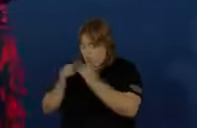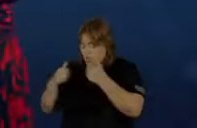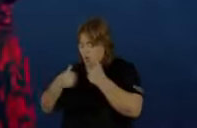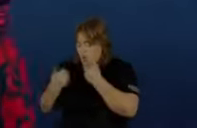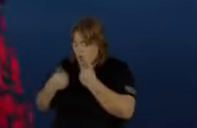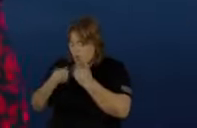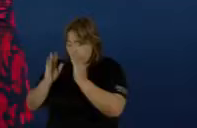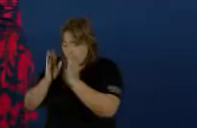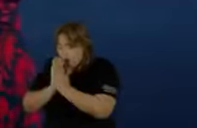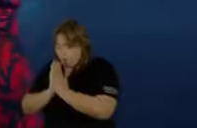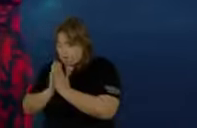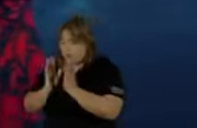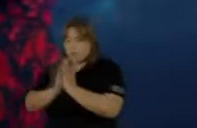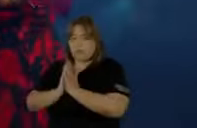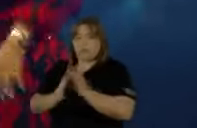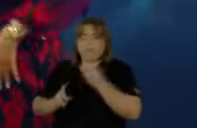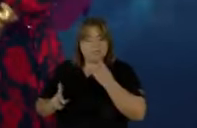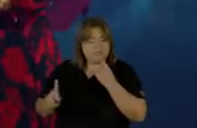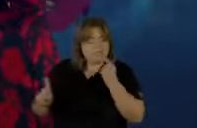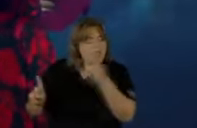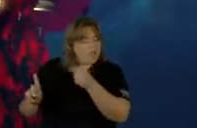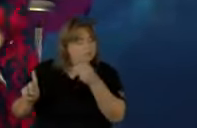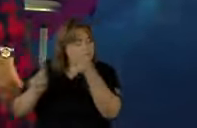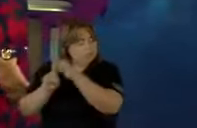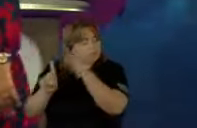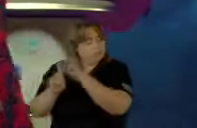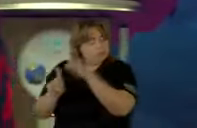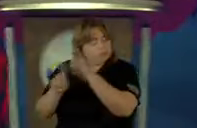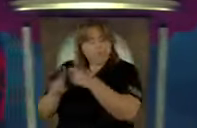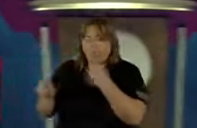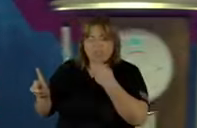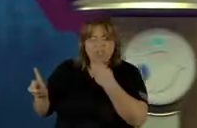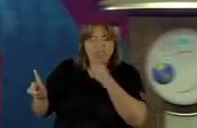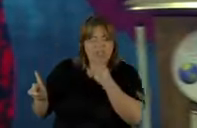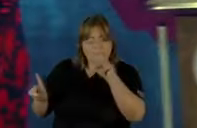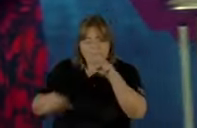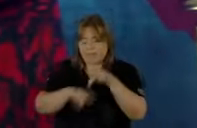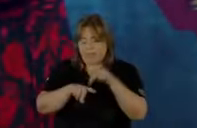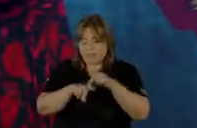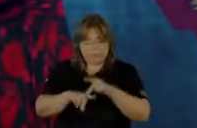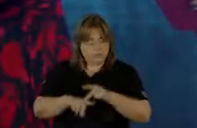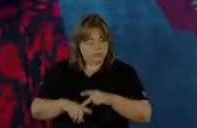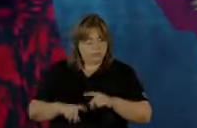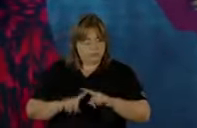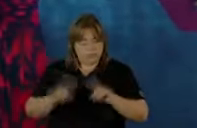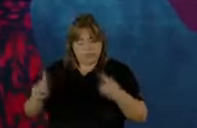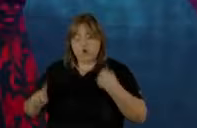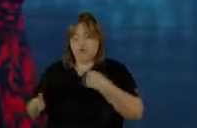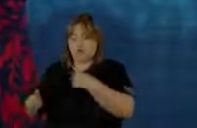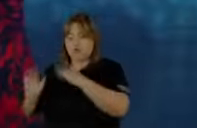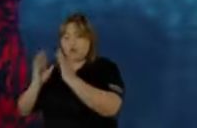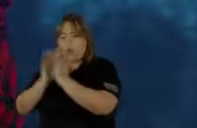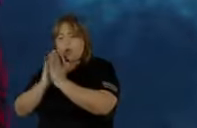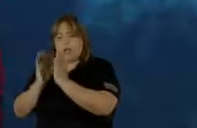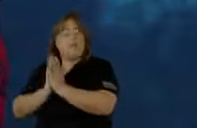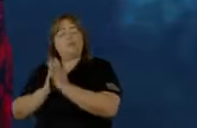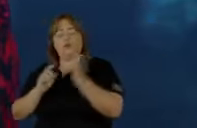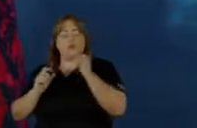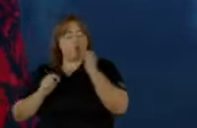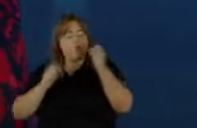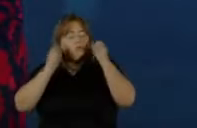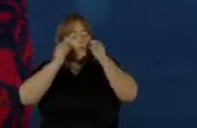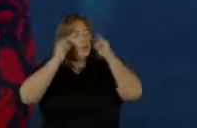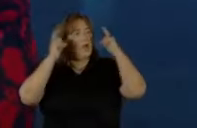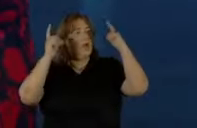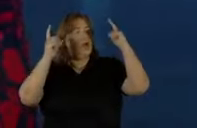inmadura. Vaya y le dice, ahí está tocando, y dice que es Pedro. Pero si no estamos orando por eso, no se sorprenda